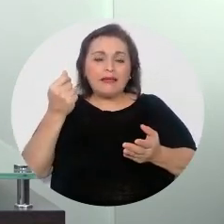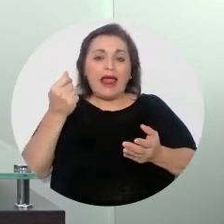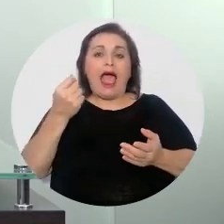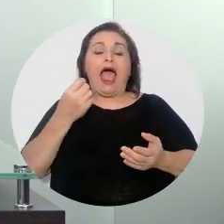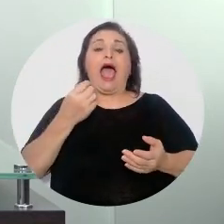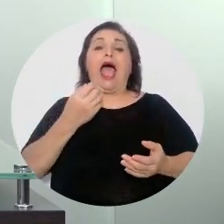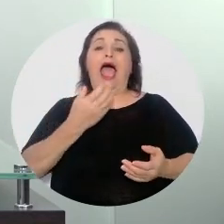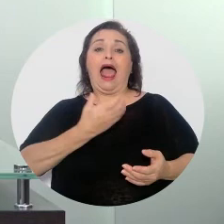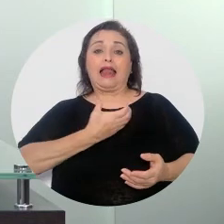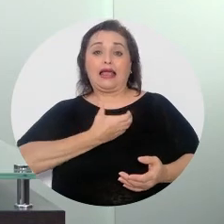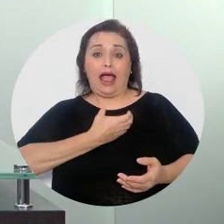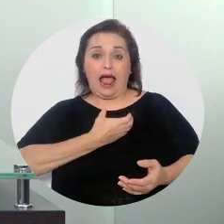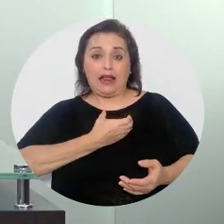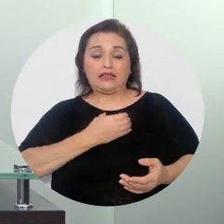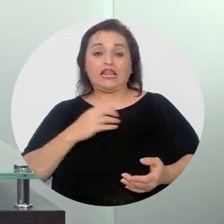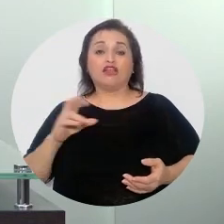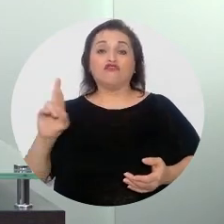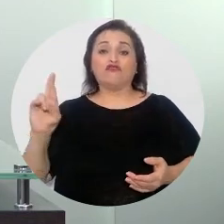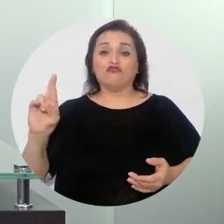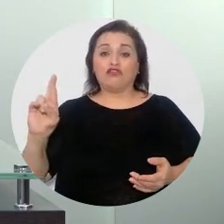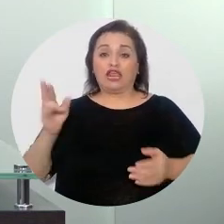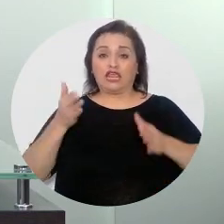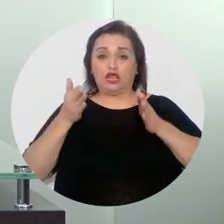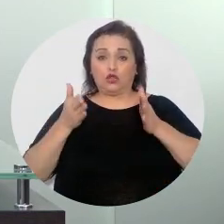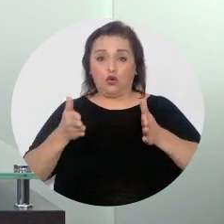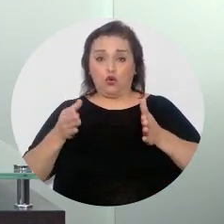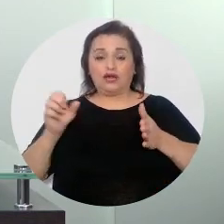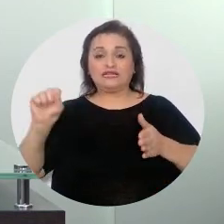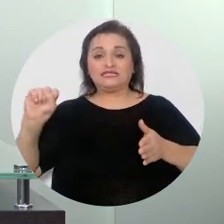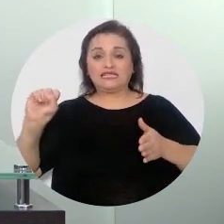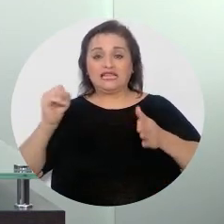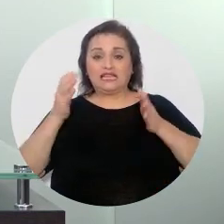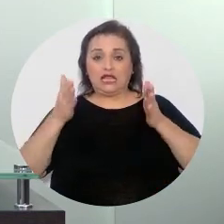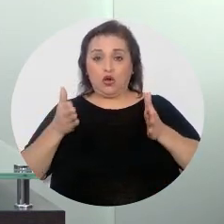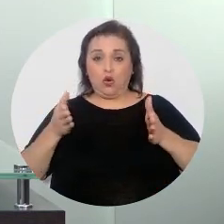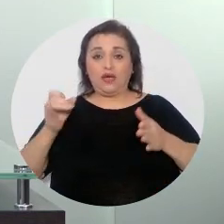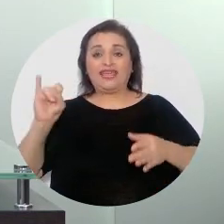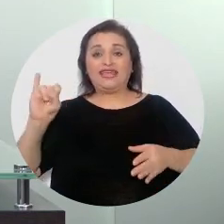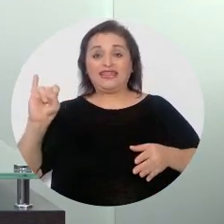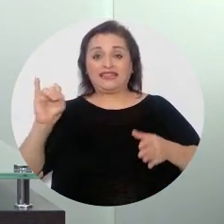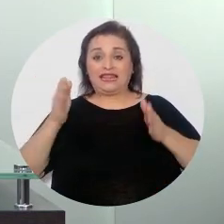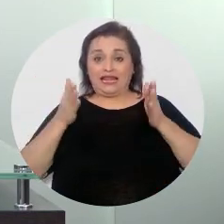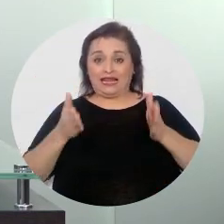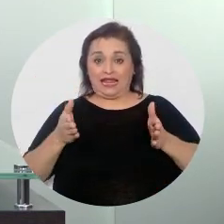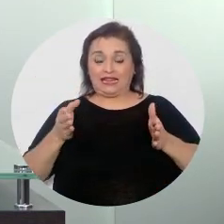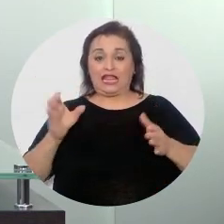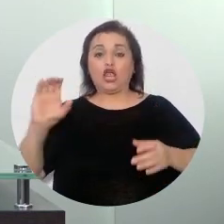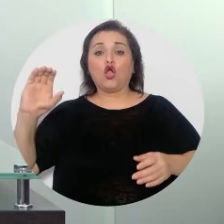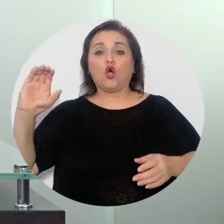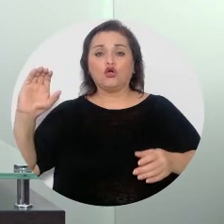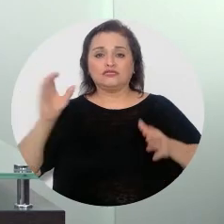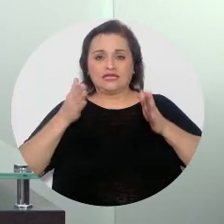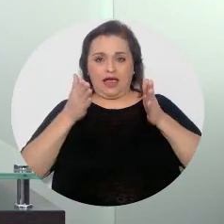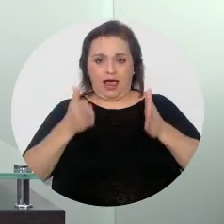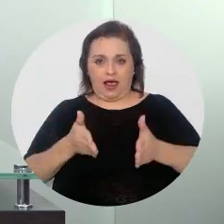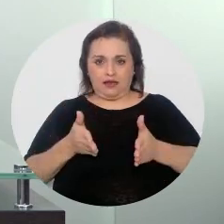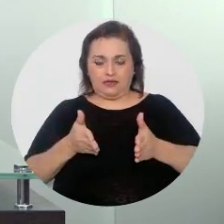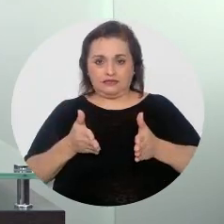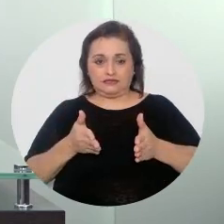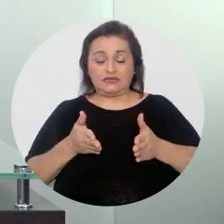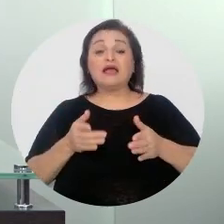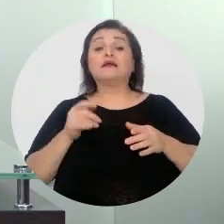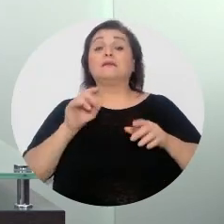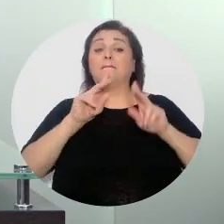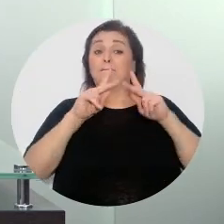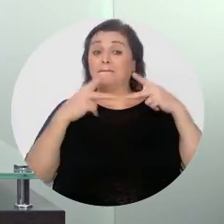emitidos para alcaldes, regidores, síndicos, intendentes y concejales de distrito.